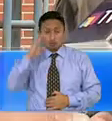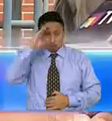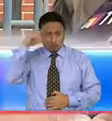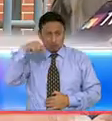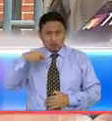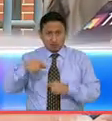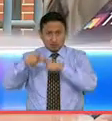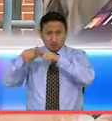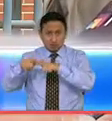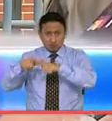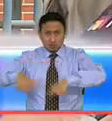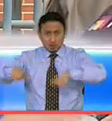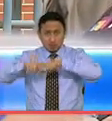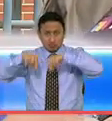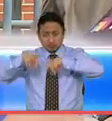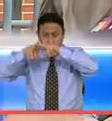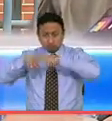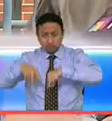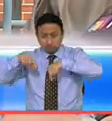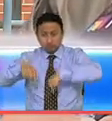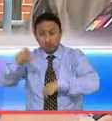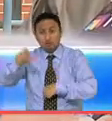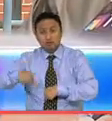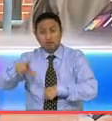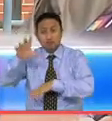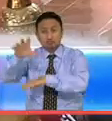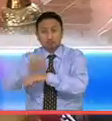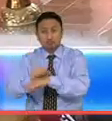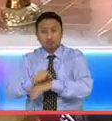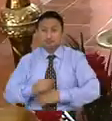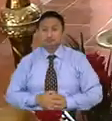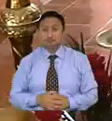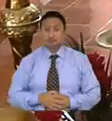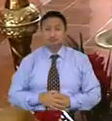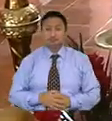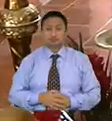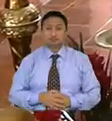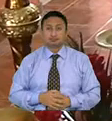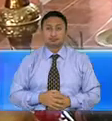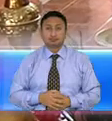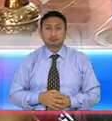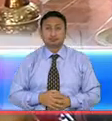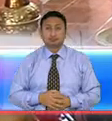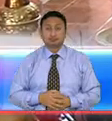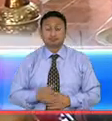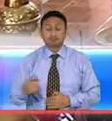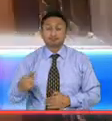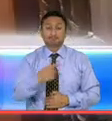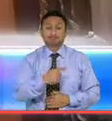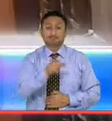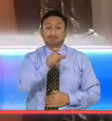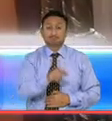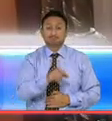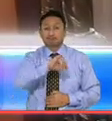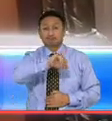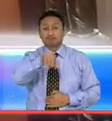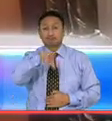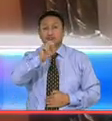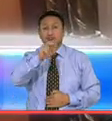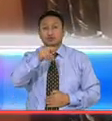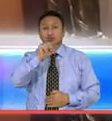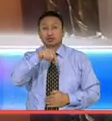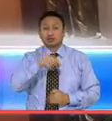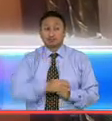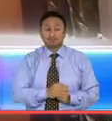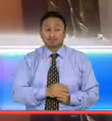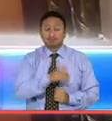a fin de llegar a la ubicación y detención de los presuntos autores. Antes de brindarle cristiana sepultura, los restos de Jonathan fueron velados en medio